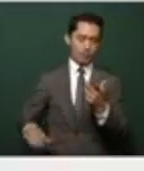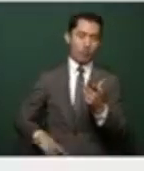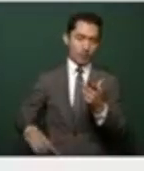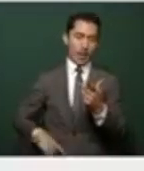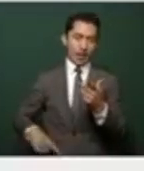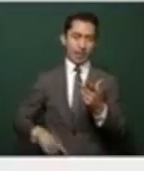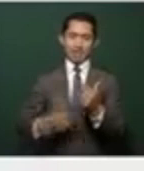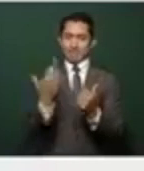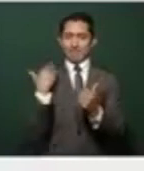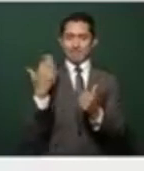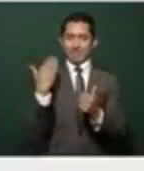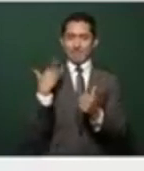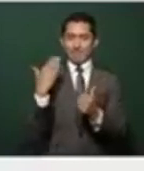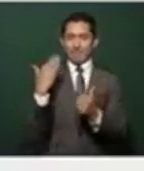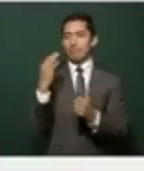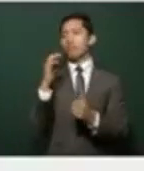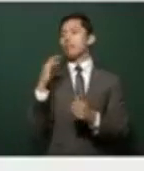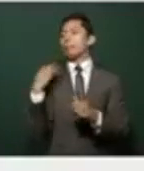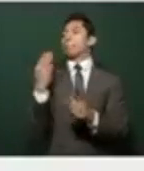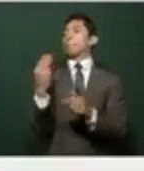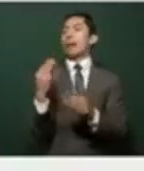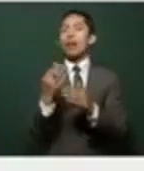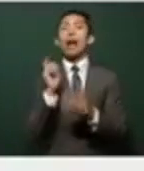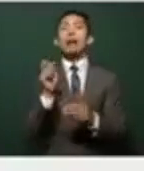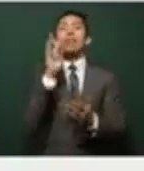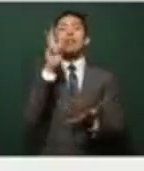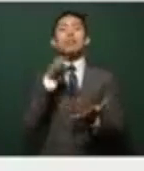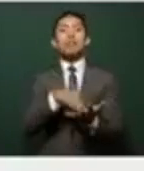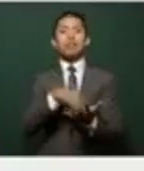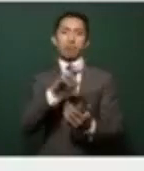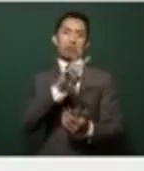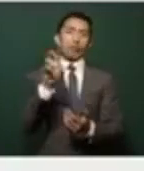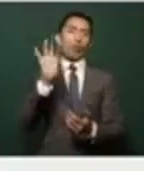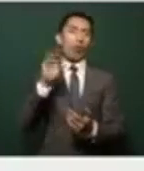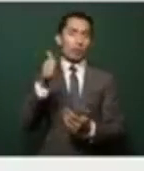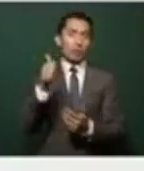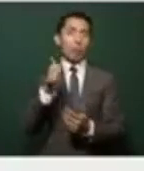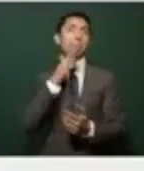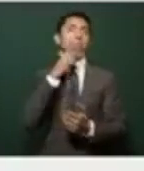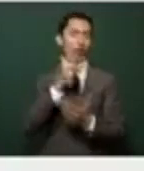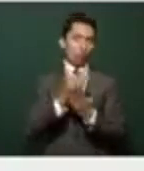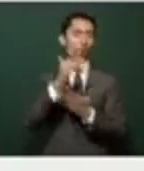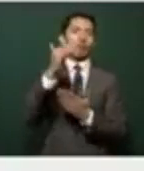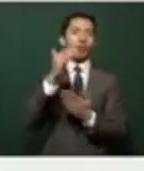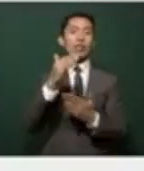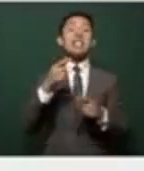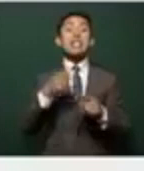mes de mayo de este año, son 3.246, probables responsables